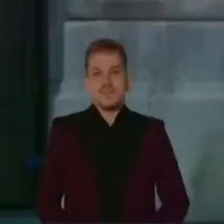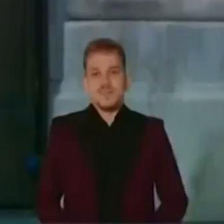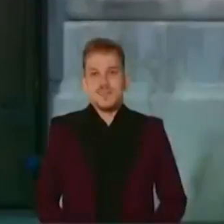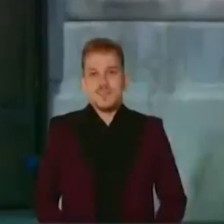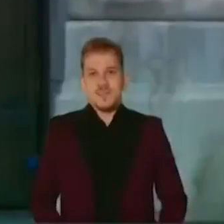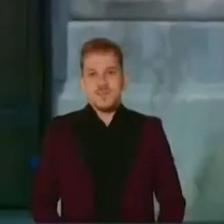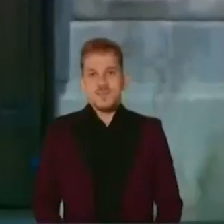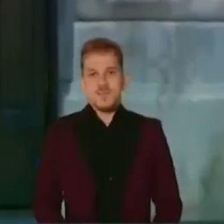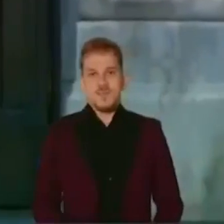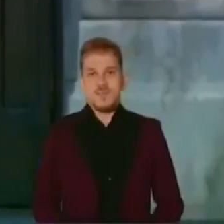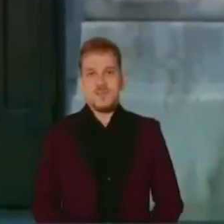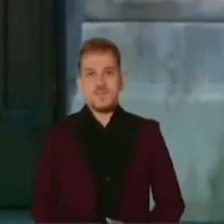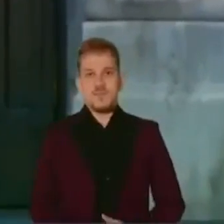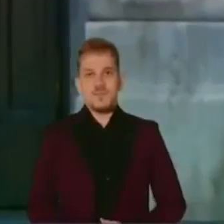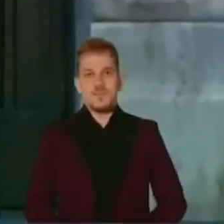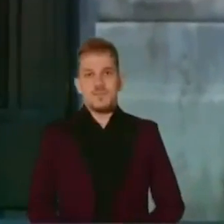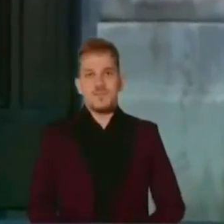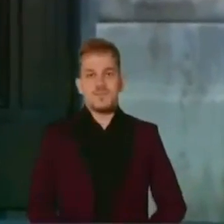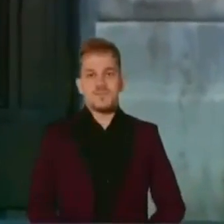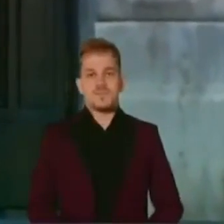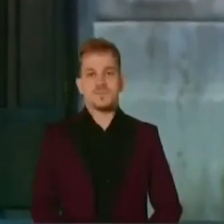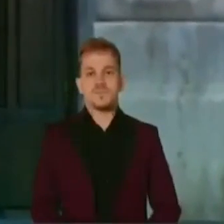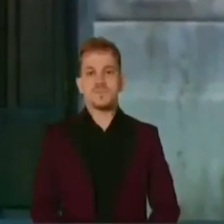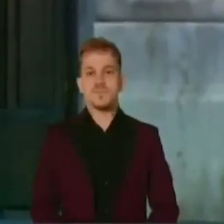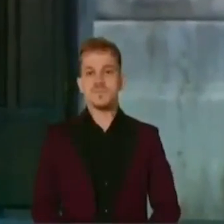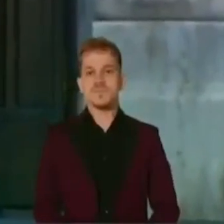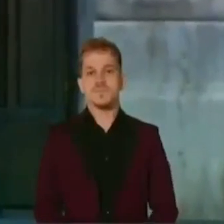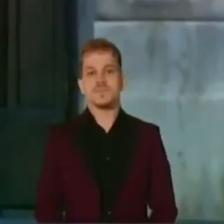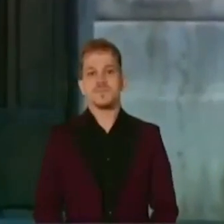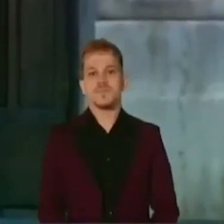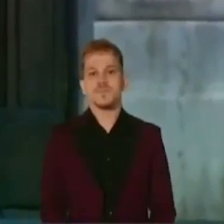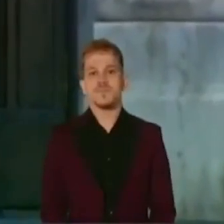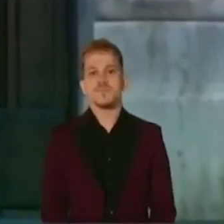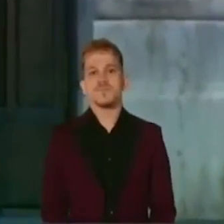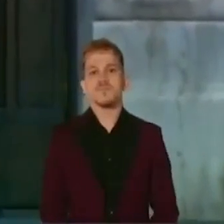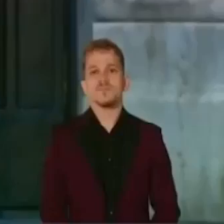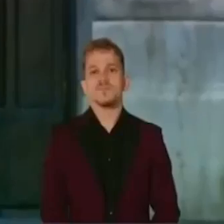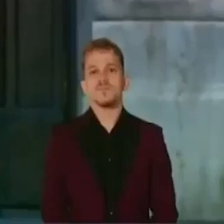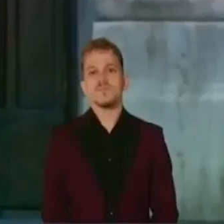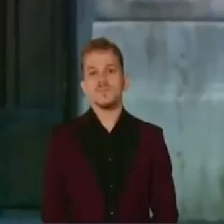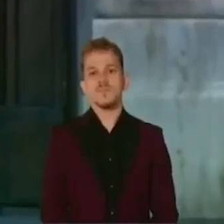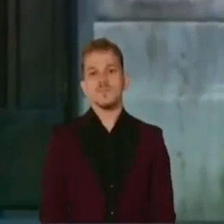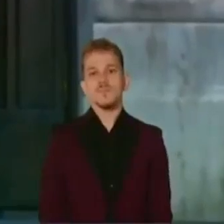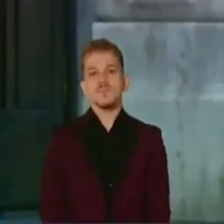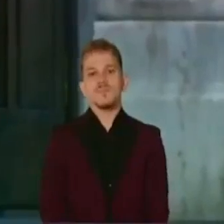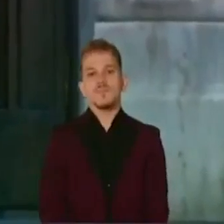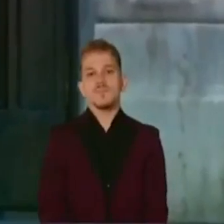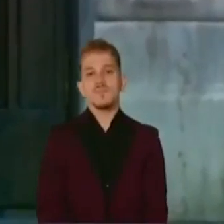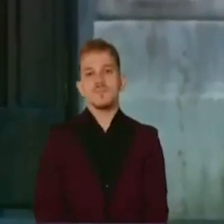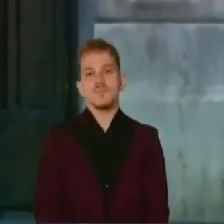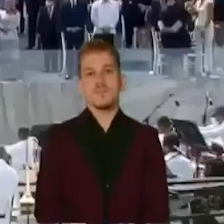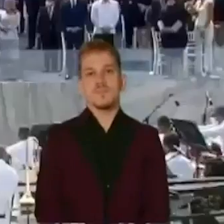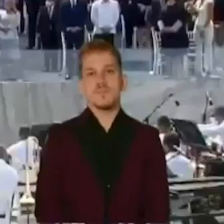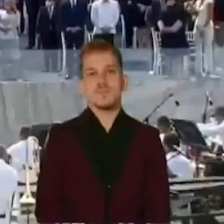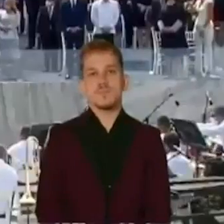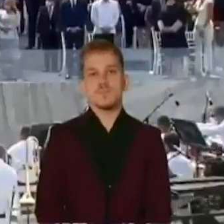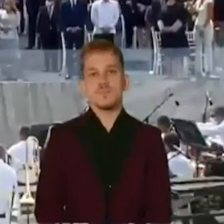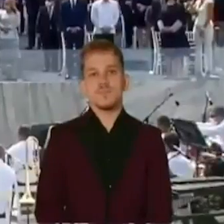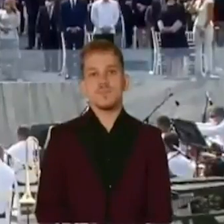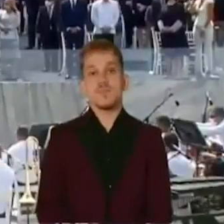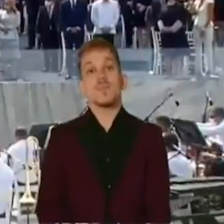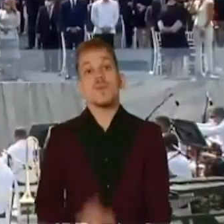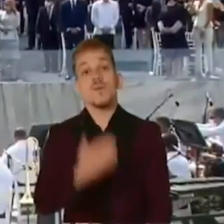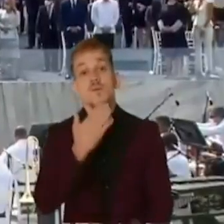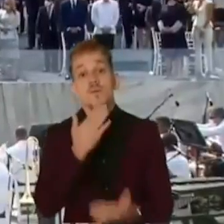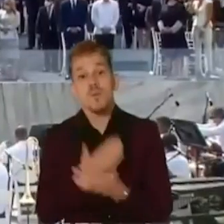Esa ya se fue. Mira, yo no sé qué tú vas a hacer aquí. Pues párate a Wanda Rolón, que esa la tenemos todo el tiempo con